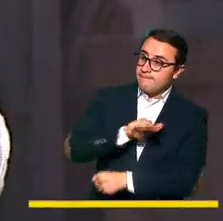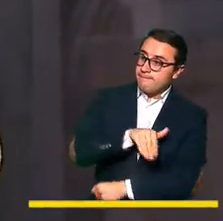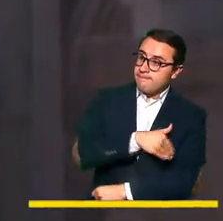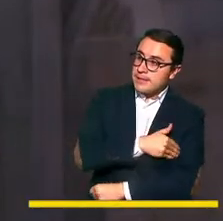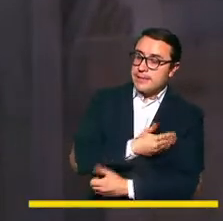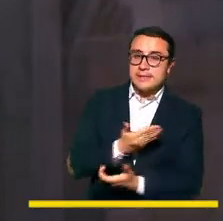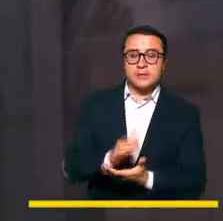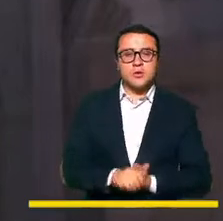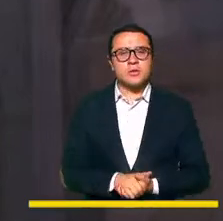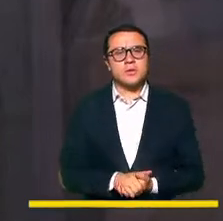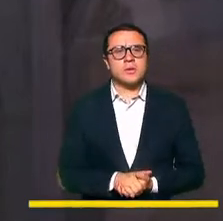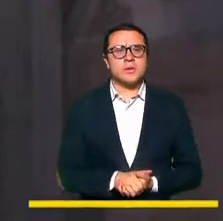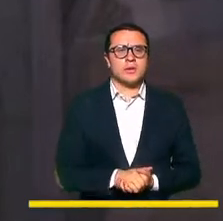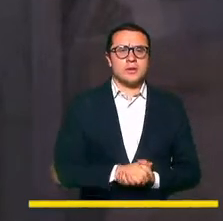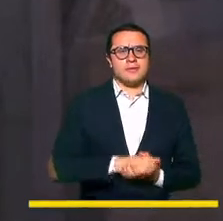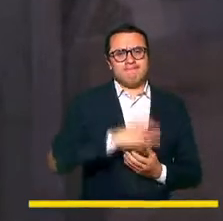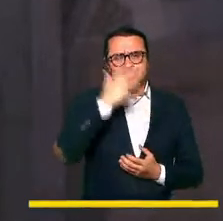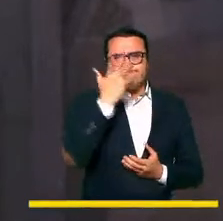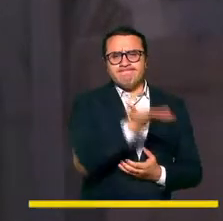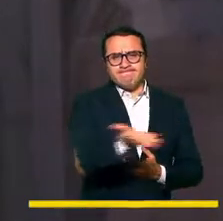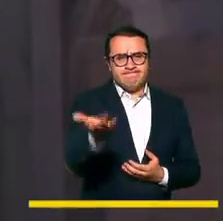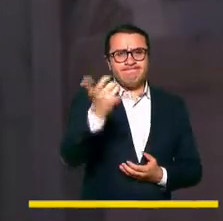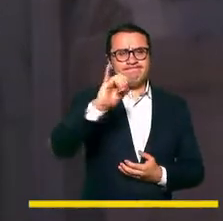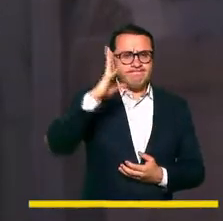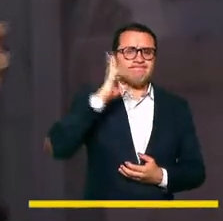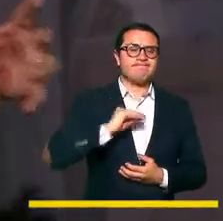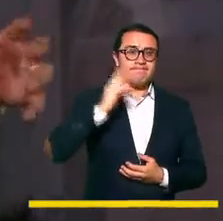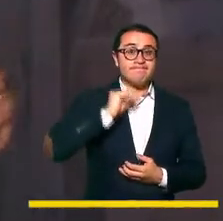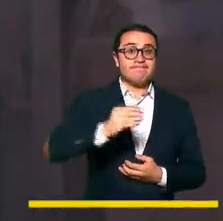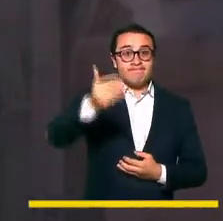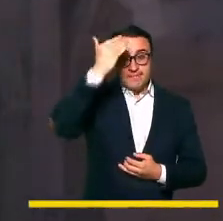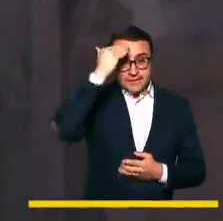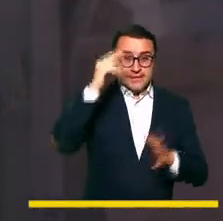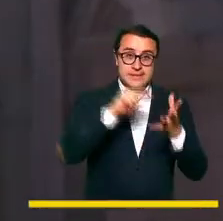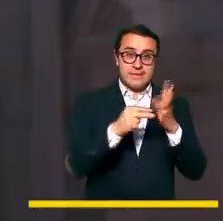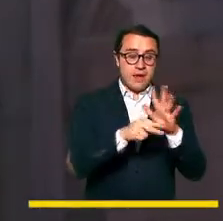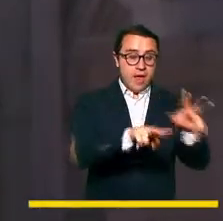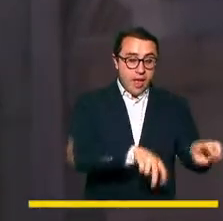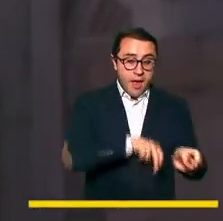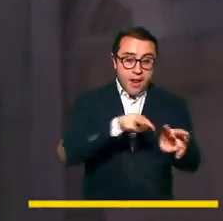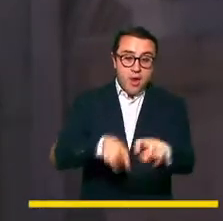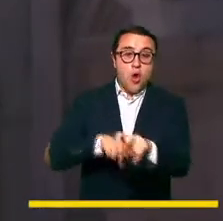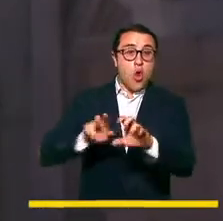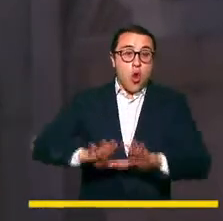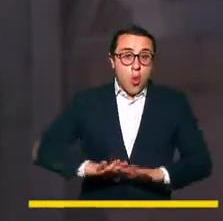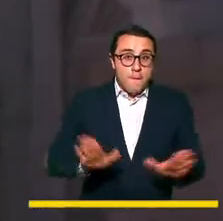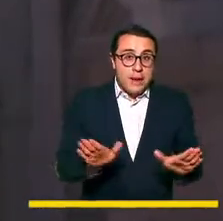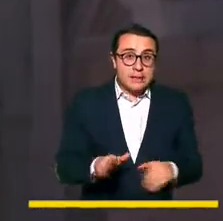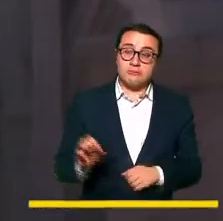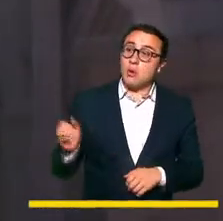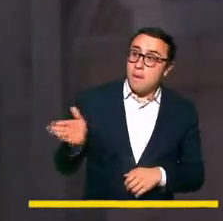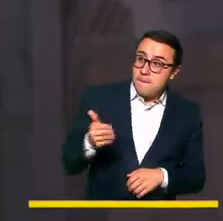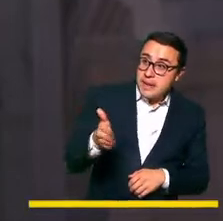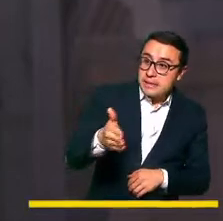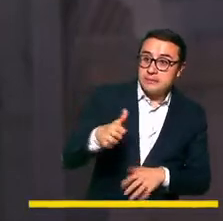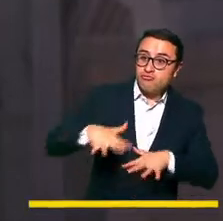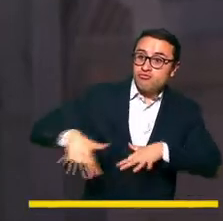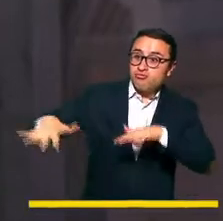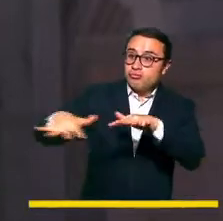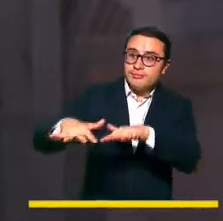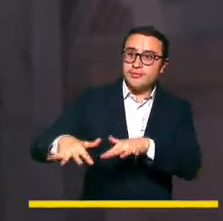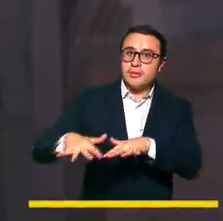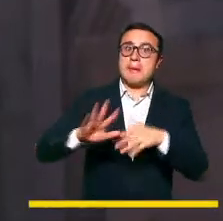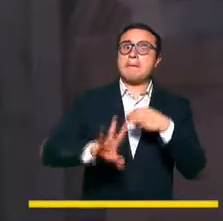porque es que, como ustedes bien lo han dicho, no es solo la agricultura, pesca, es el